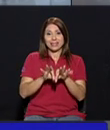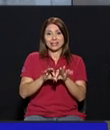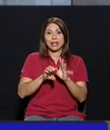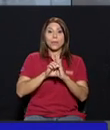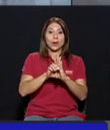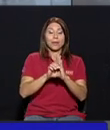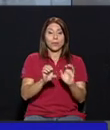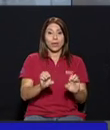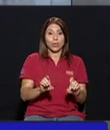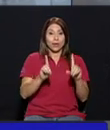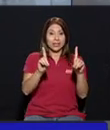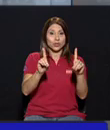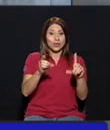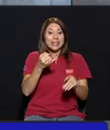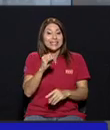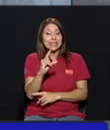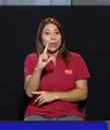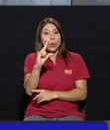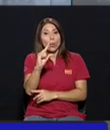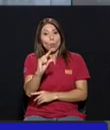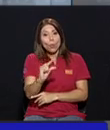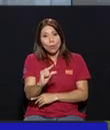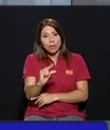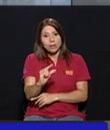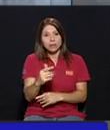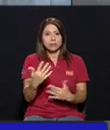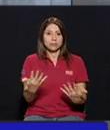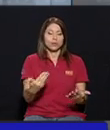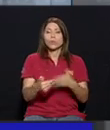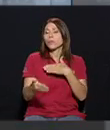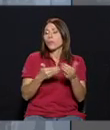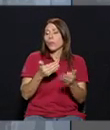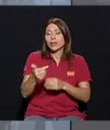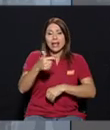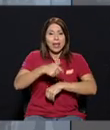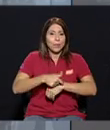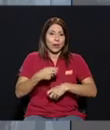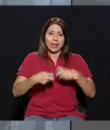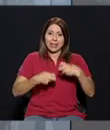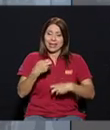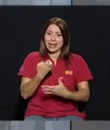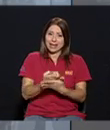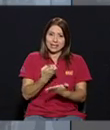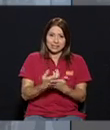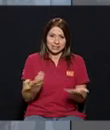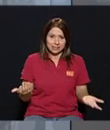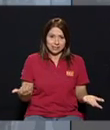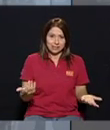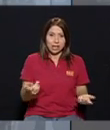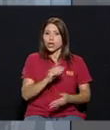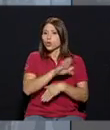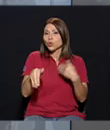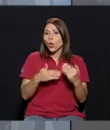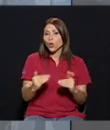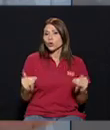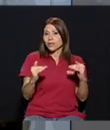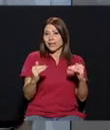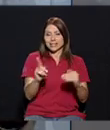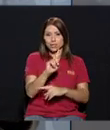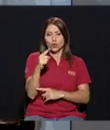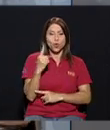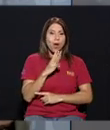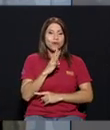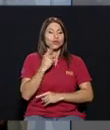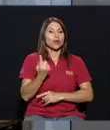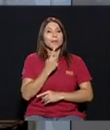como educación, aún en época de crisis, como la educación, especialmente la educación, a todos los niveles, no hablo solo de la educación superior, hablo